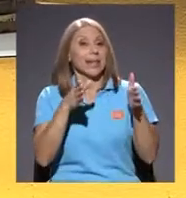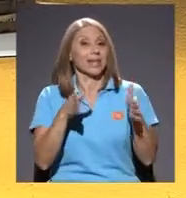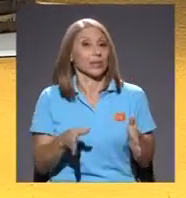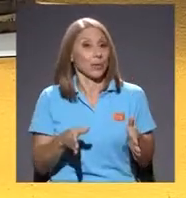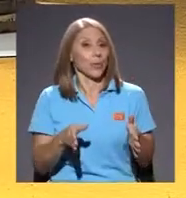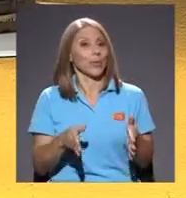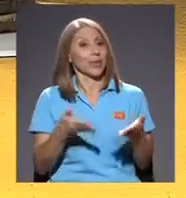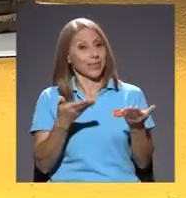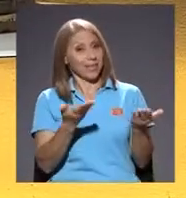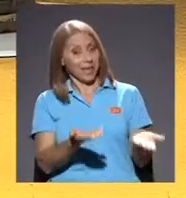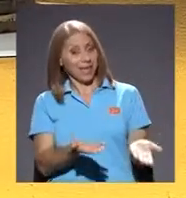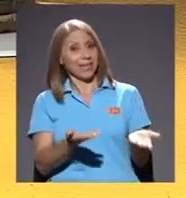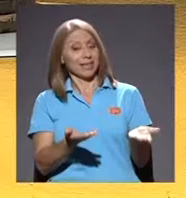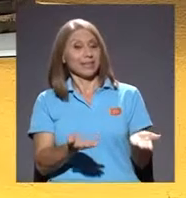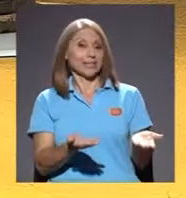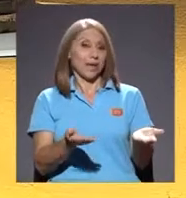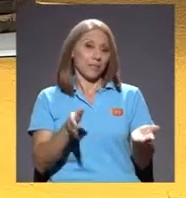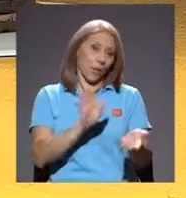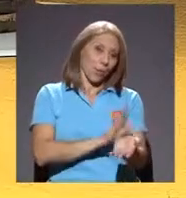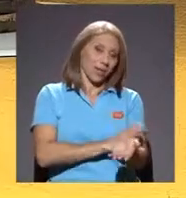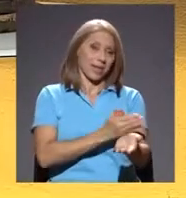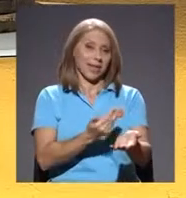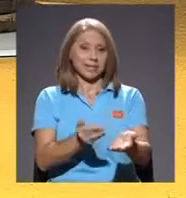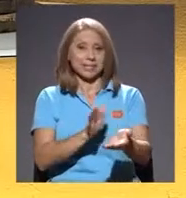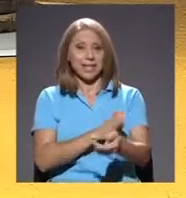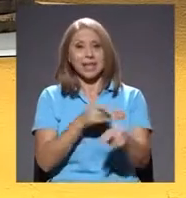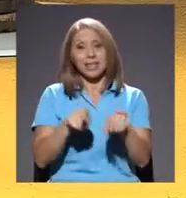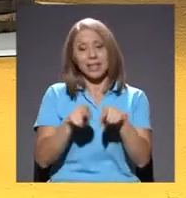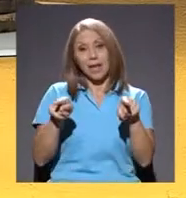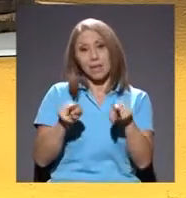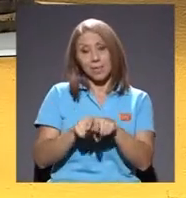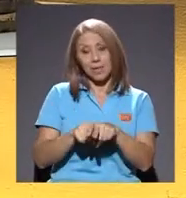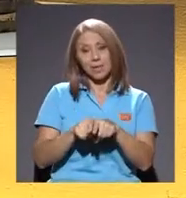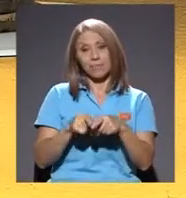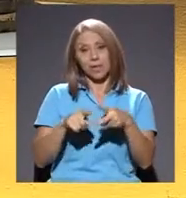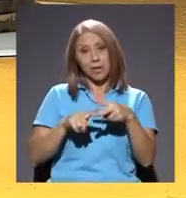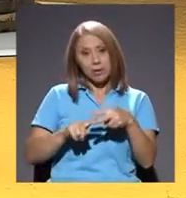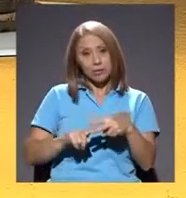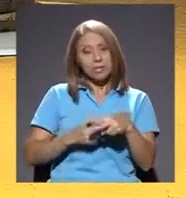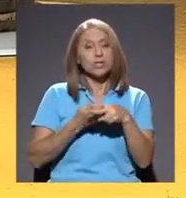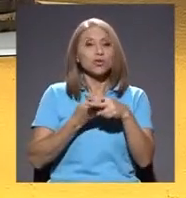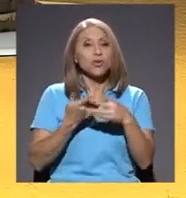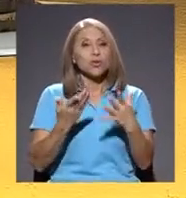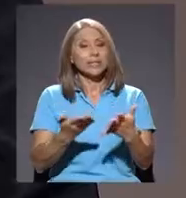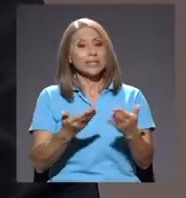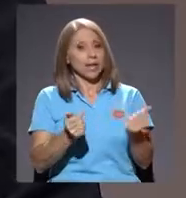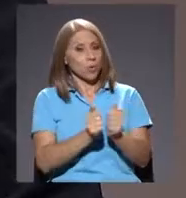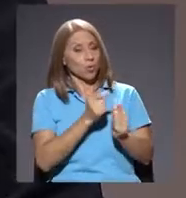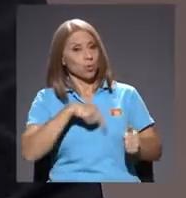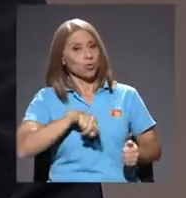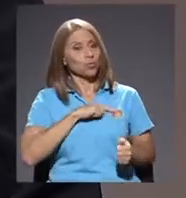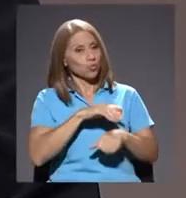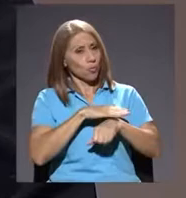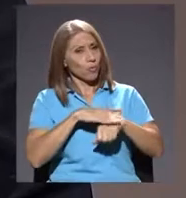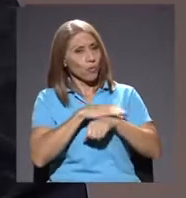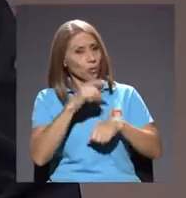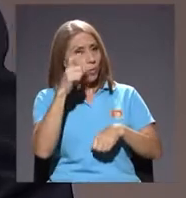orquesta y el ejecutor de la partitura está con nosotros por favor no me la den